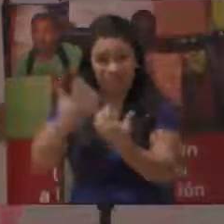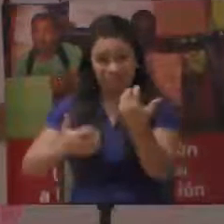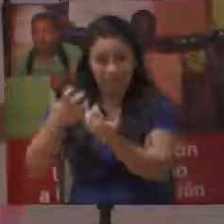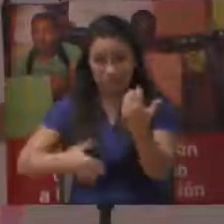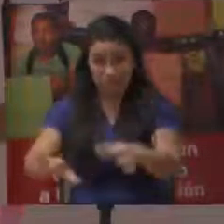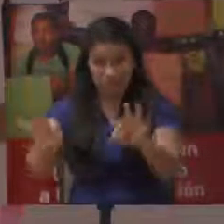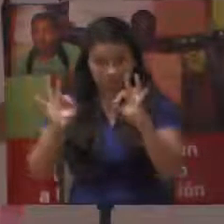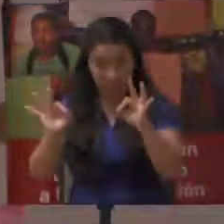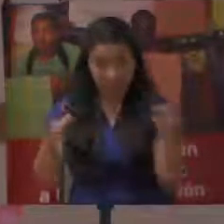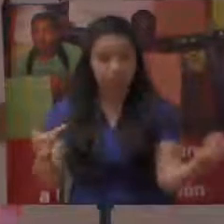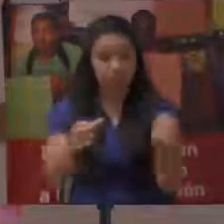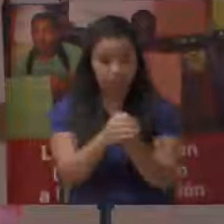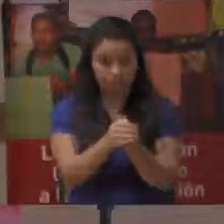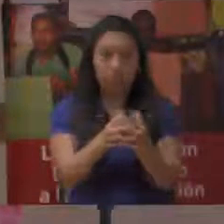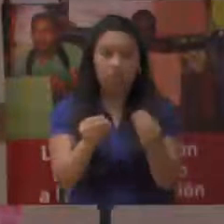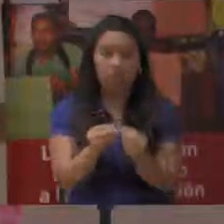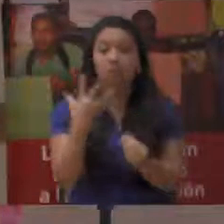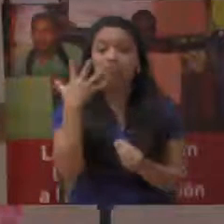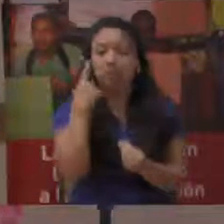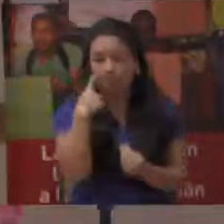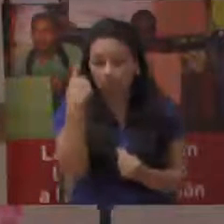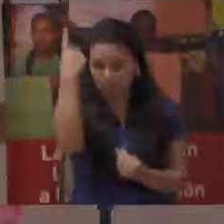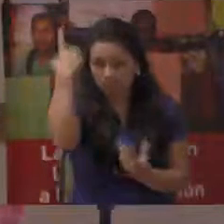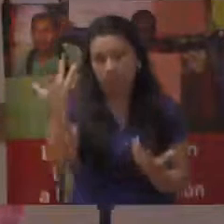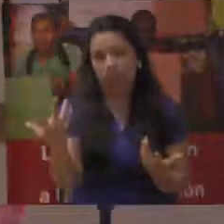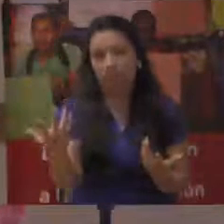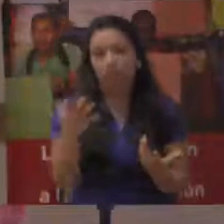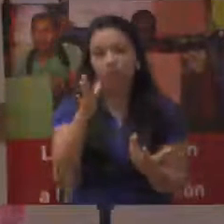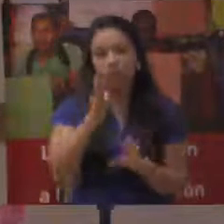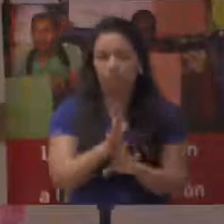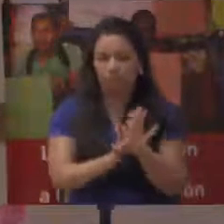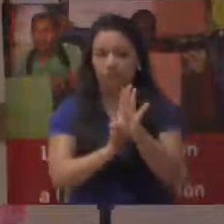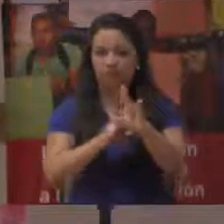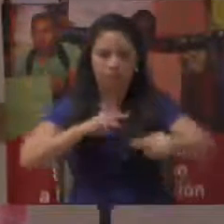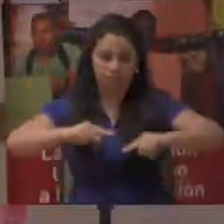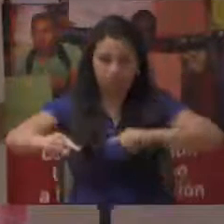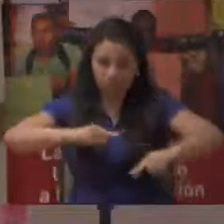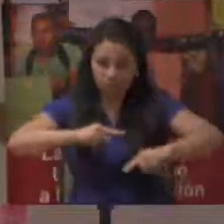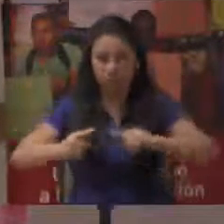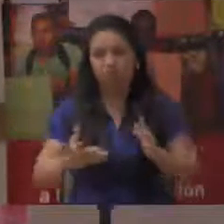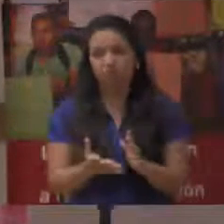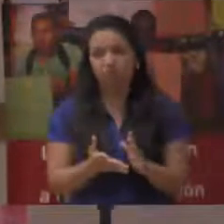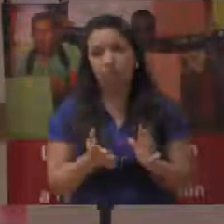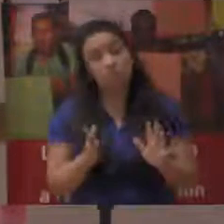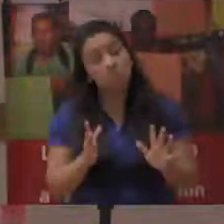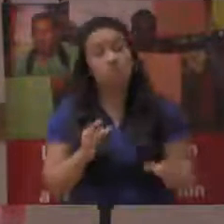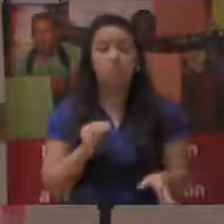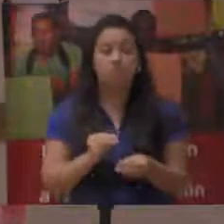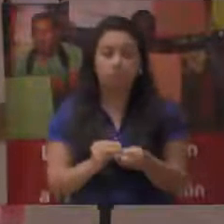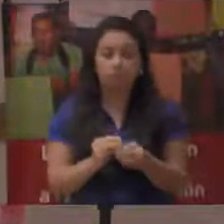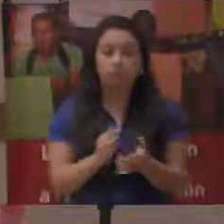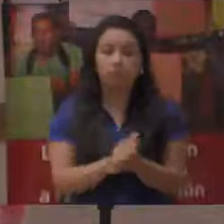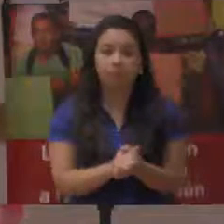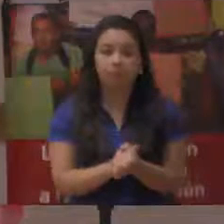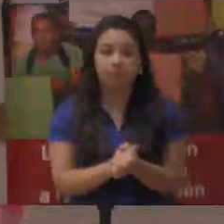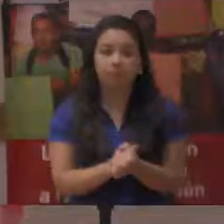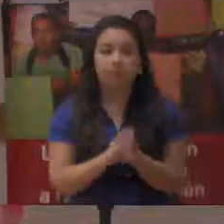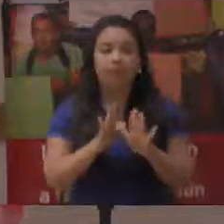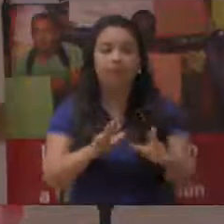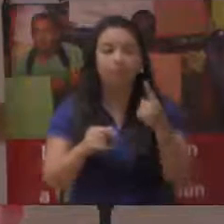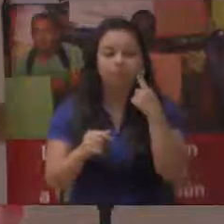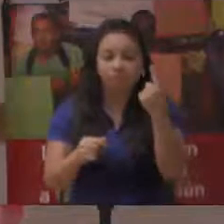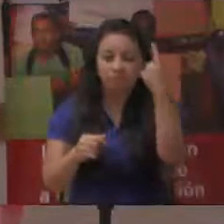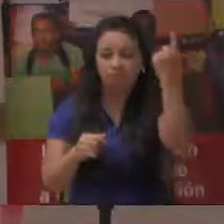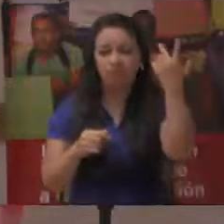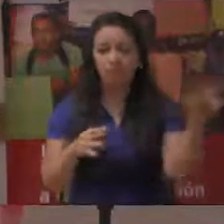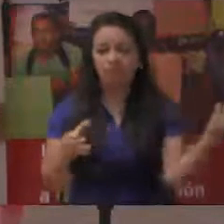calidad, a las 5 políticas de desarrollo administrativo y a la gestión, a las